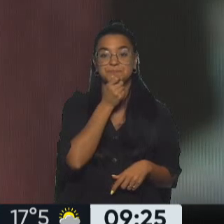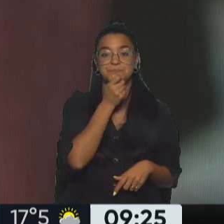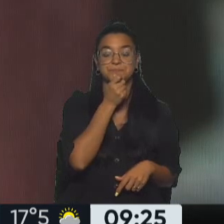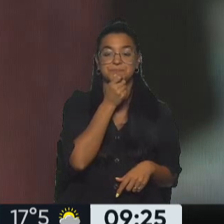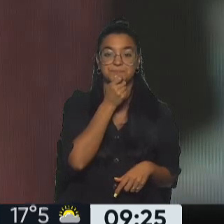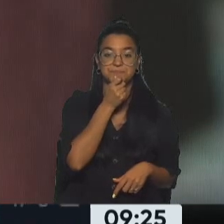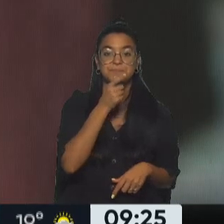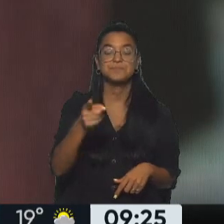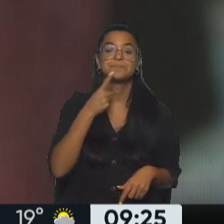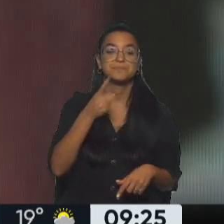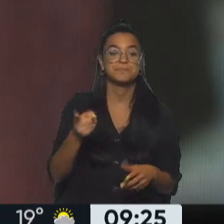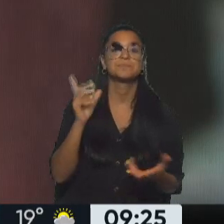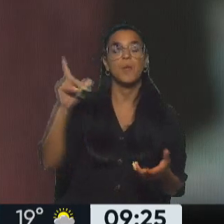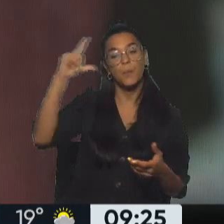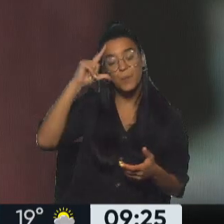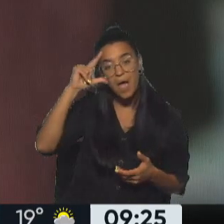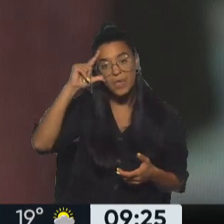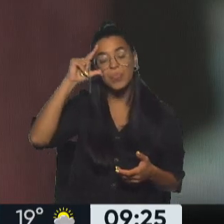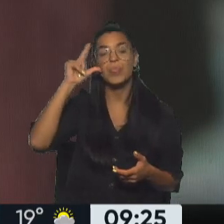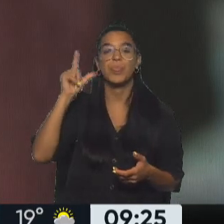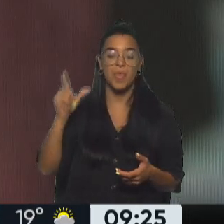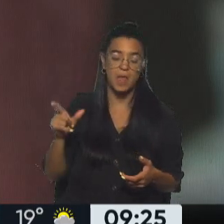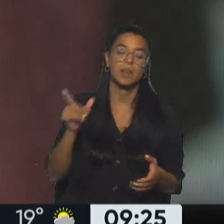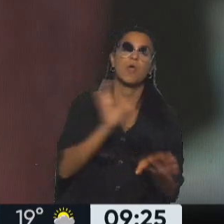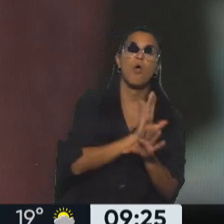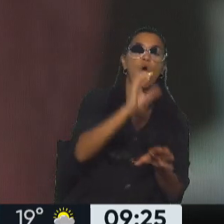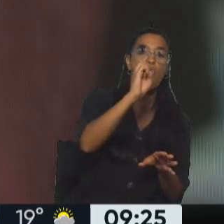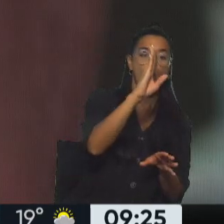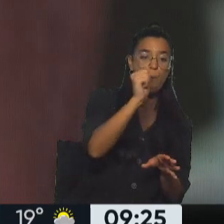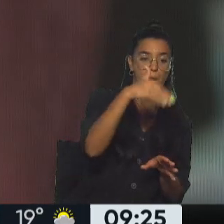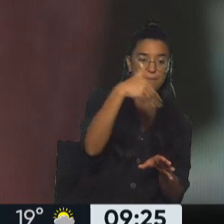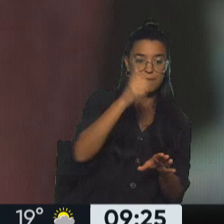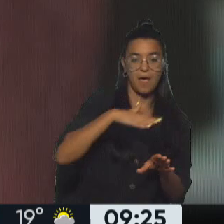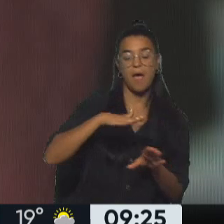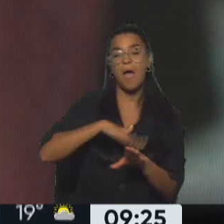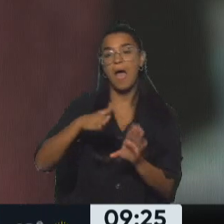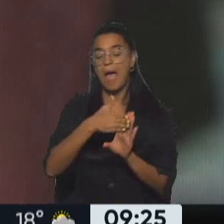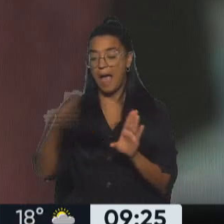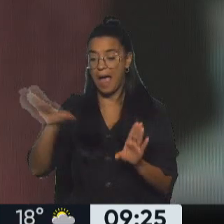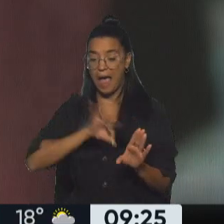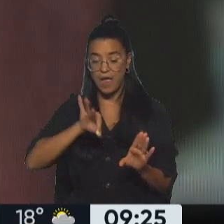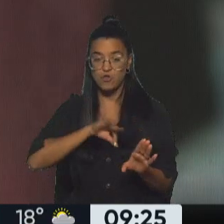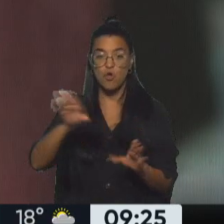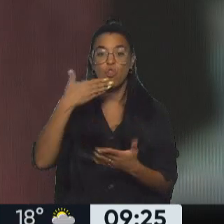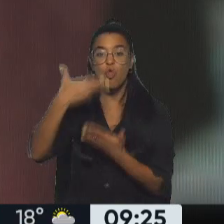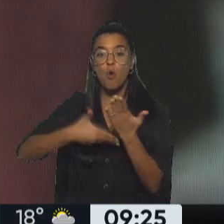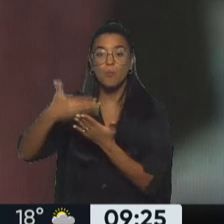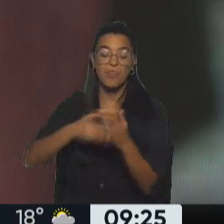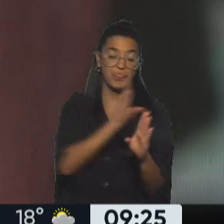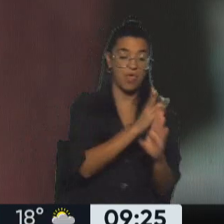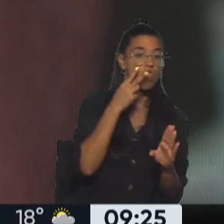Joe biden y también de Barack Obama Durante los años en los que están datados estos documentos que es desde